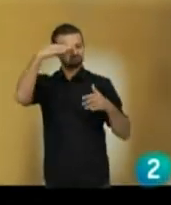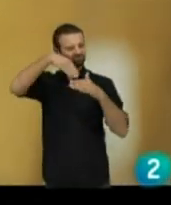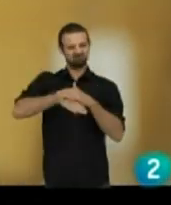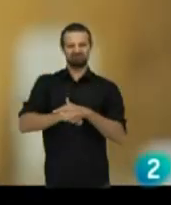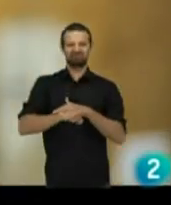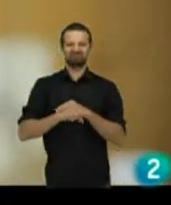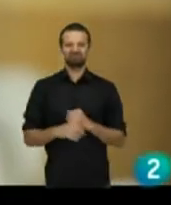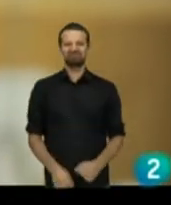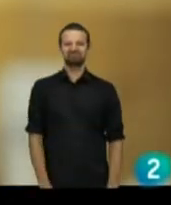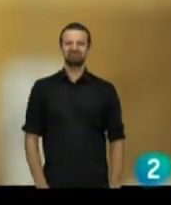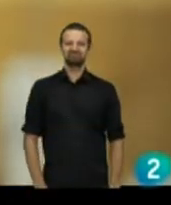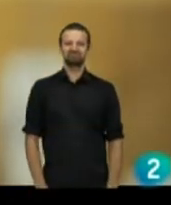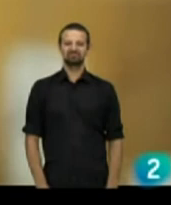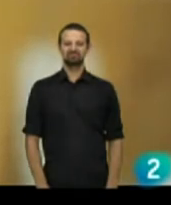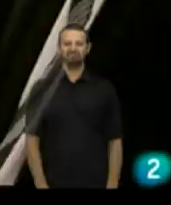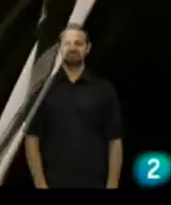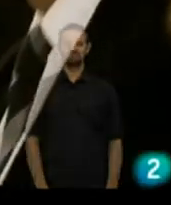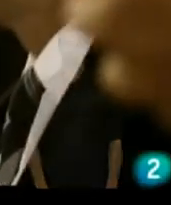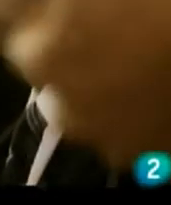desde luego les vamos a tener siempre en el nuestro.